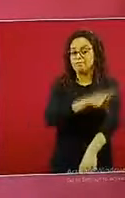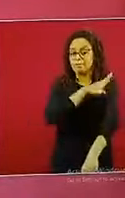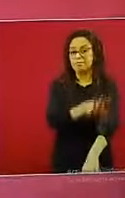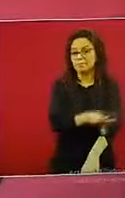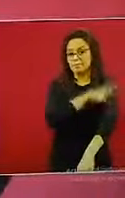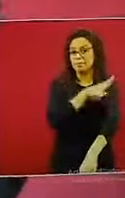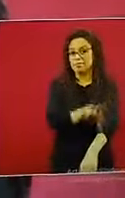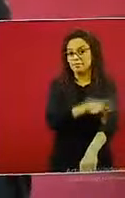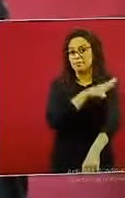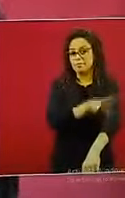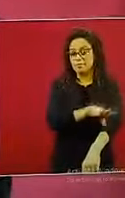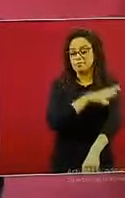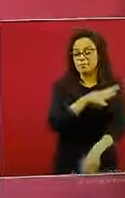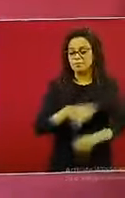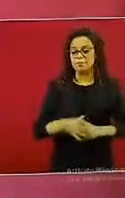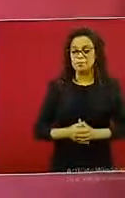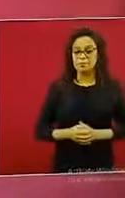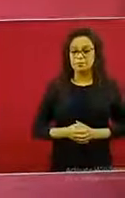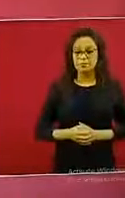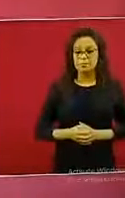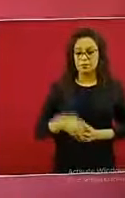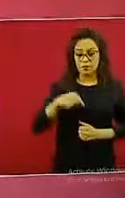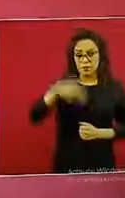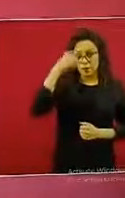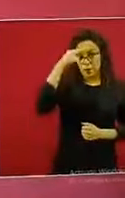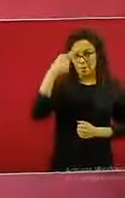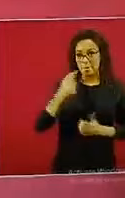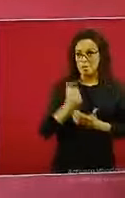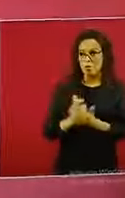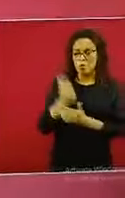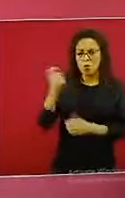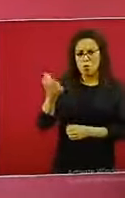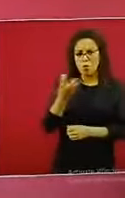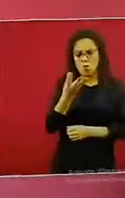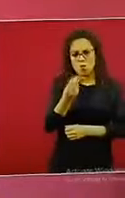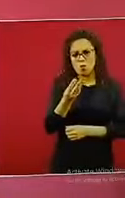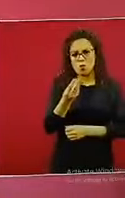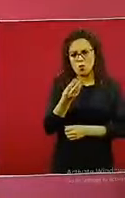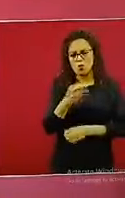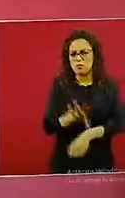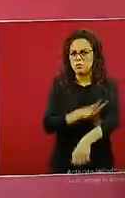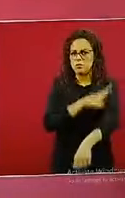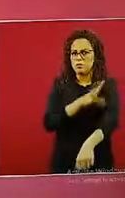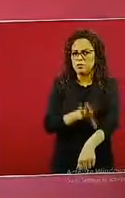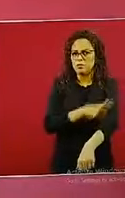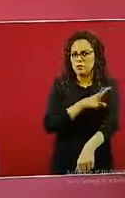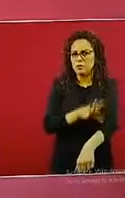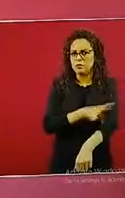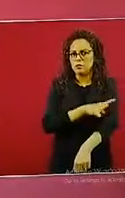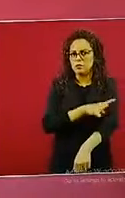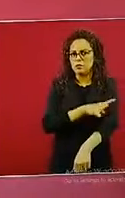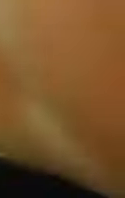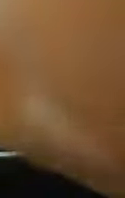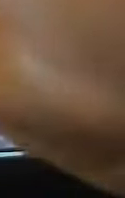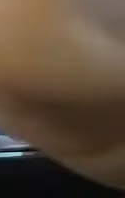Se pagaba más en México por la energía eléctrica que en cualquier otra parte del mundo.